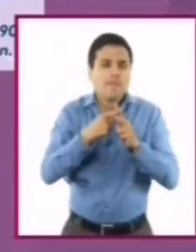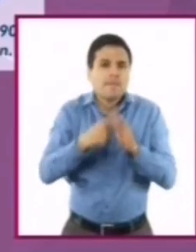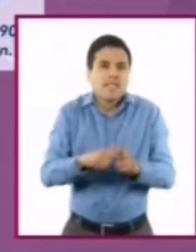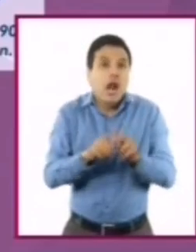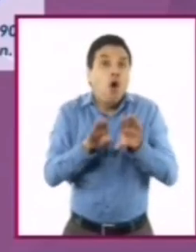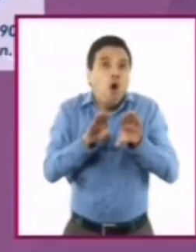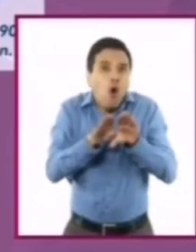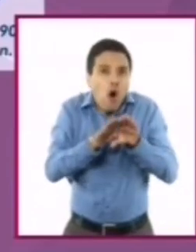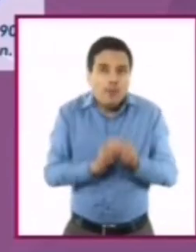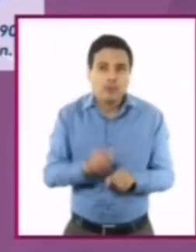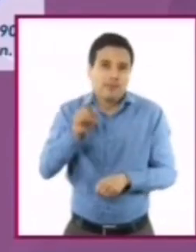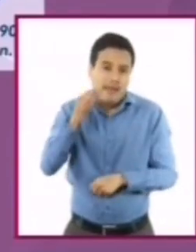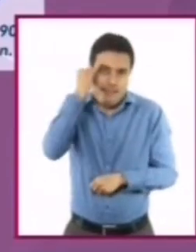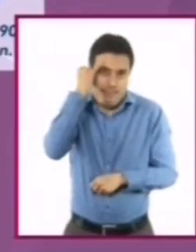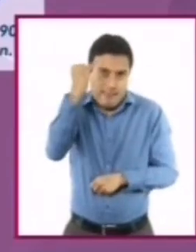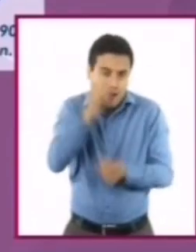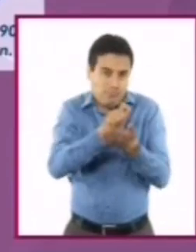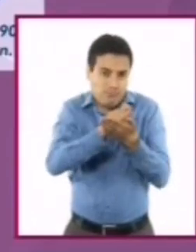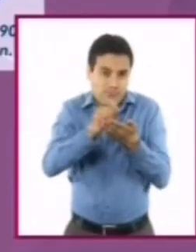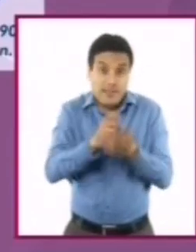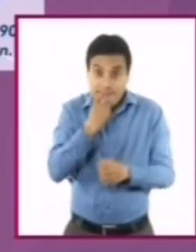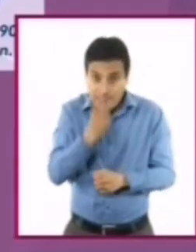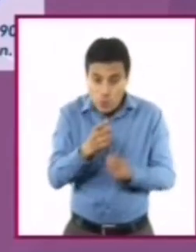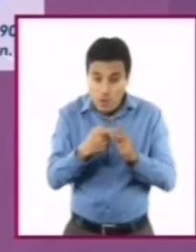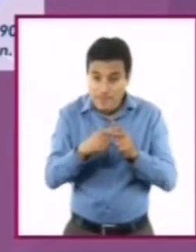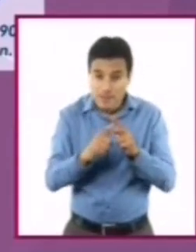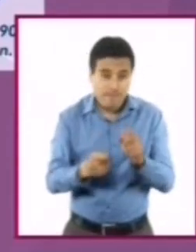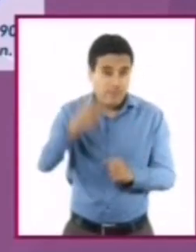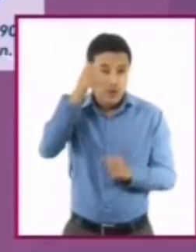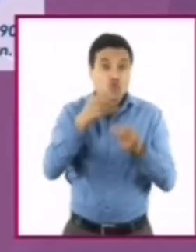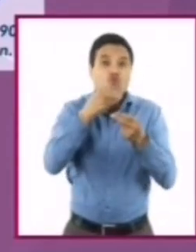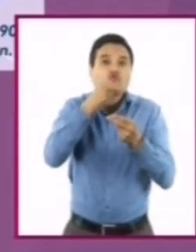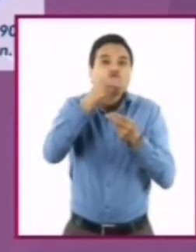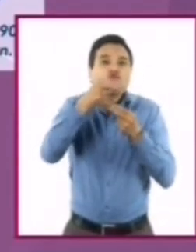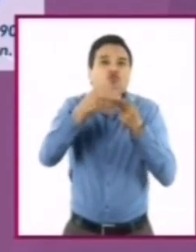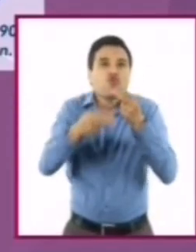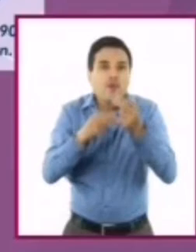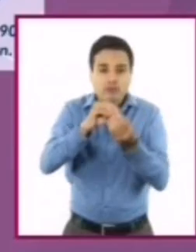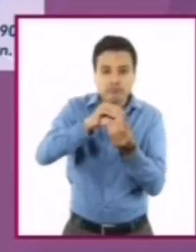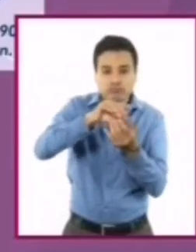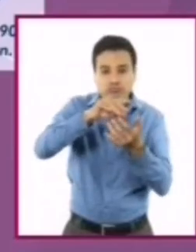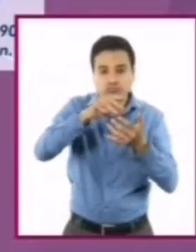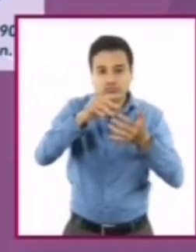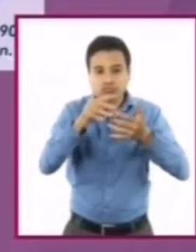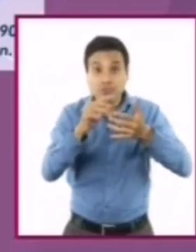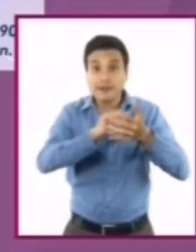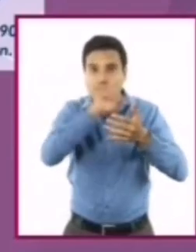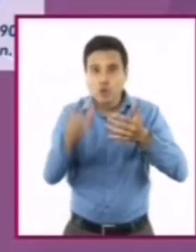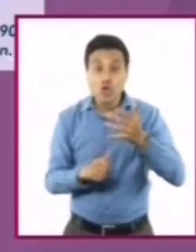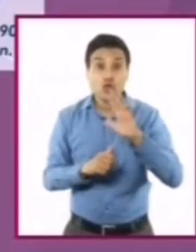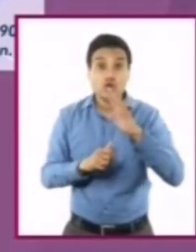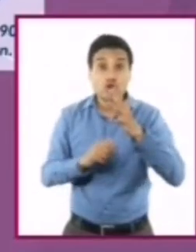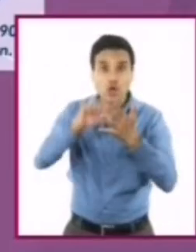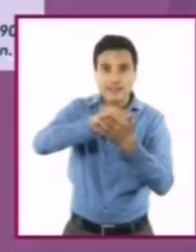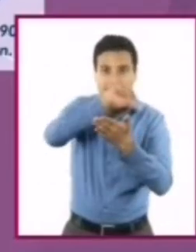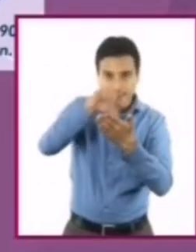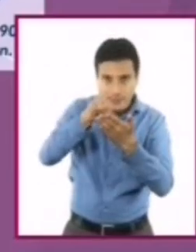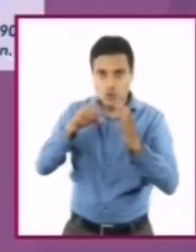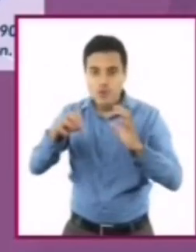a partir de la condensación de una nebulosa gaseosa interestelar, con el Sol al centro y los planetas a su